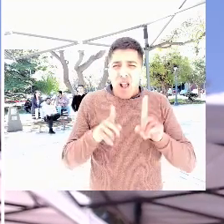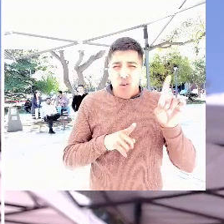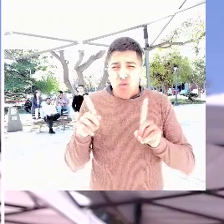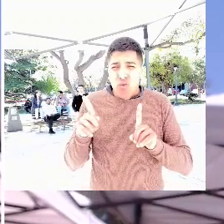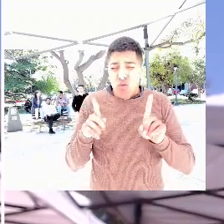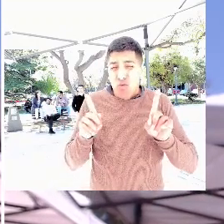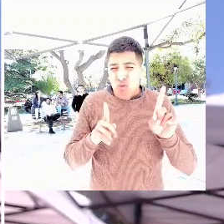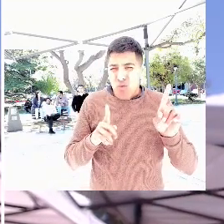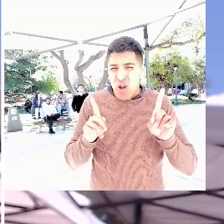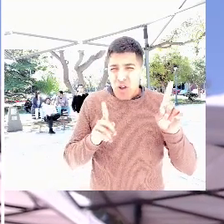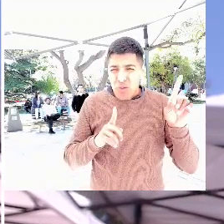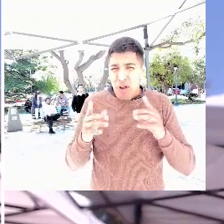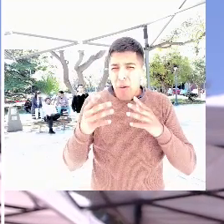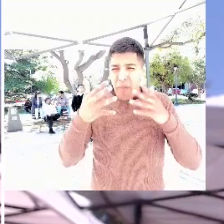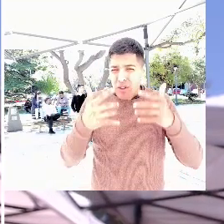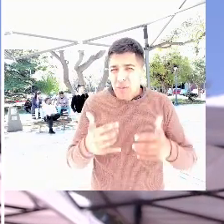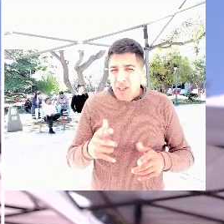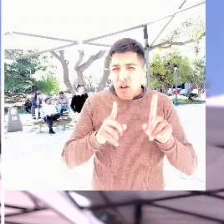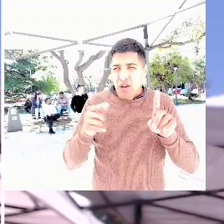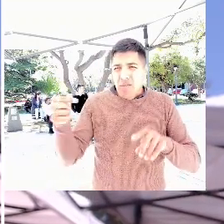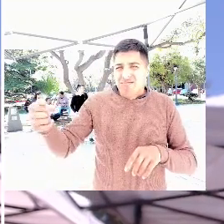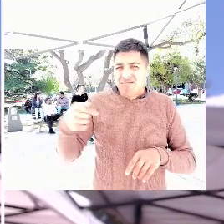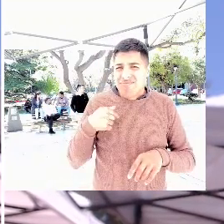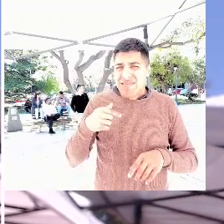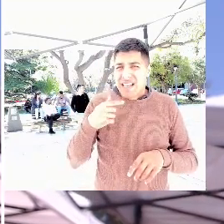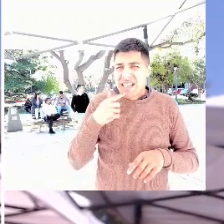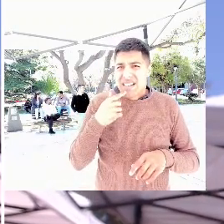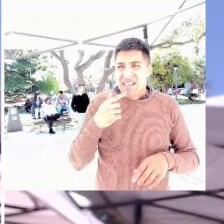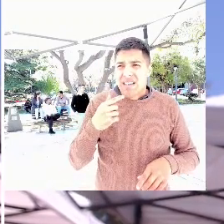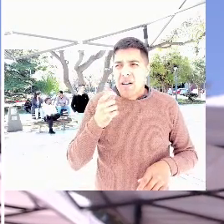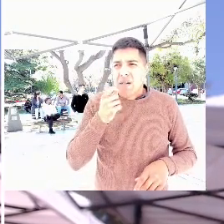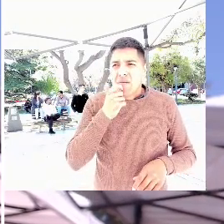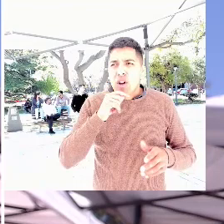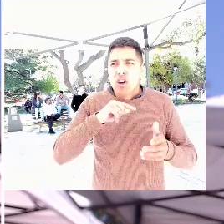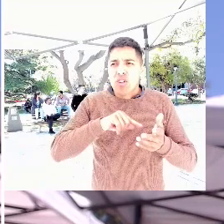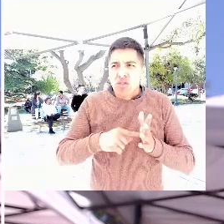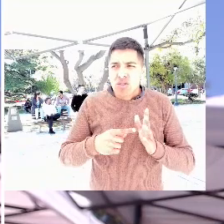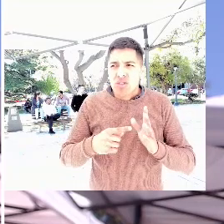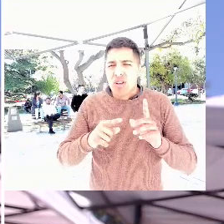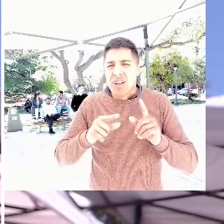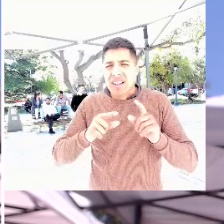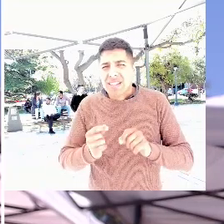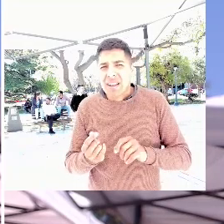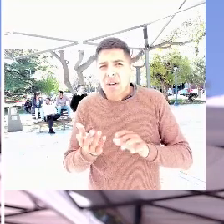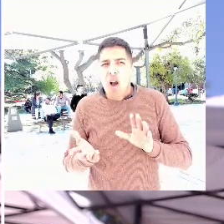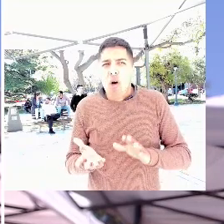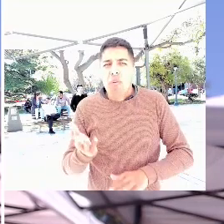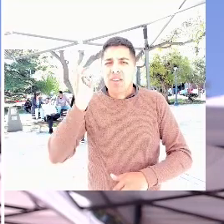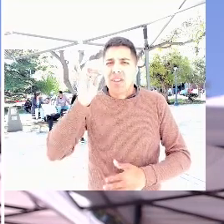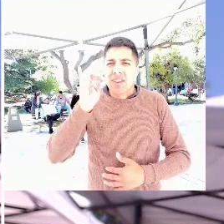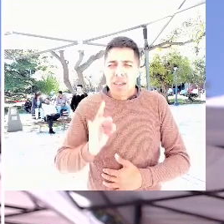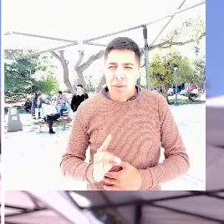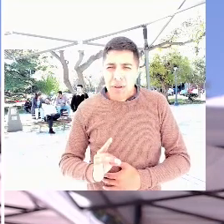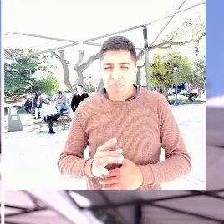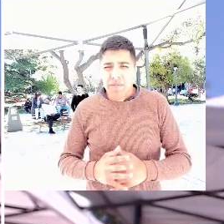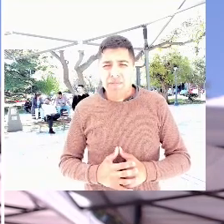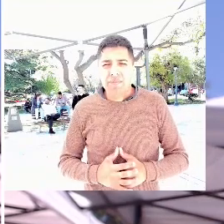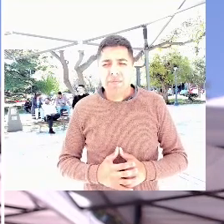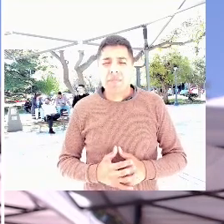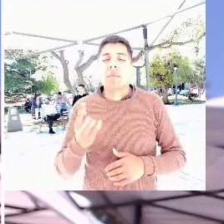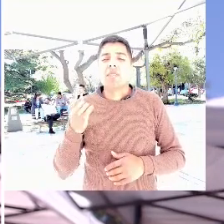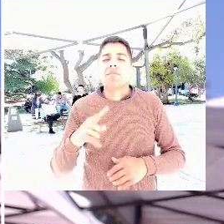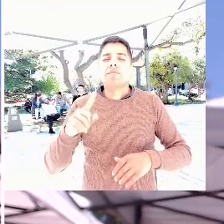en plenitud por todos los concejales, que no tenían la cláusula justa o el artículo de aumento de deuda,